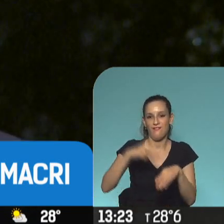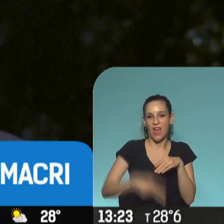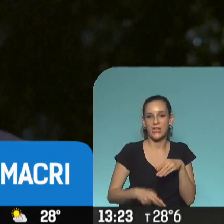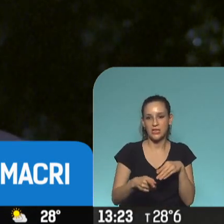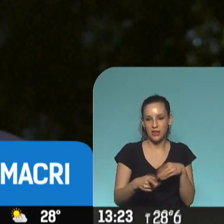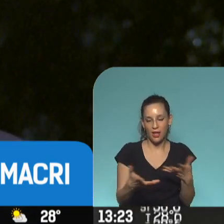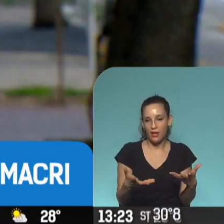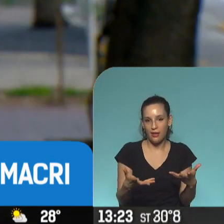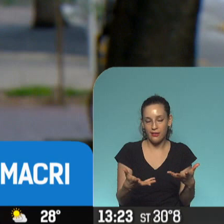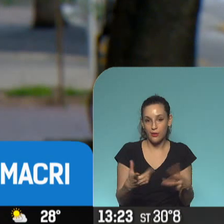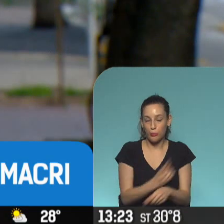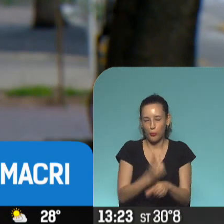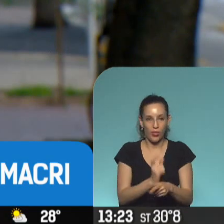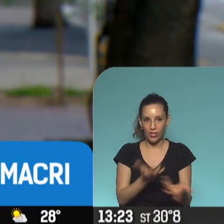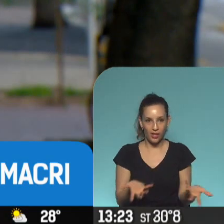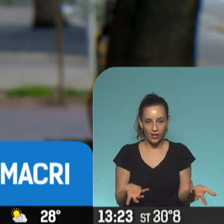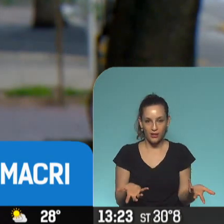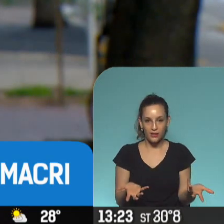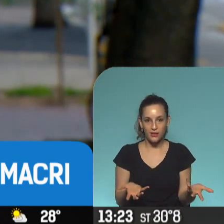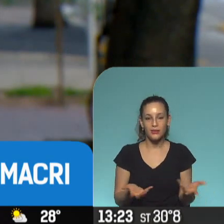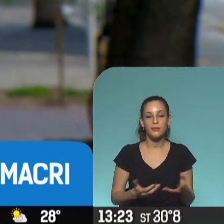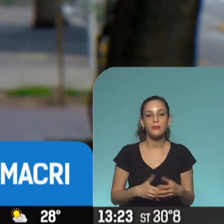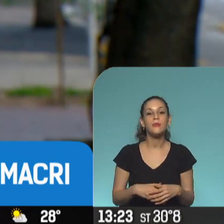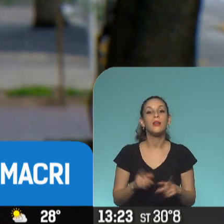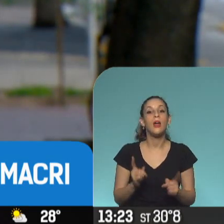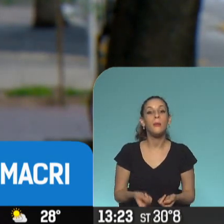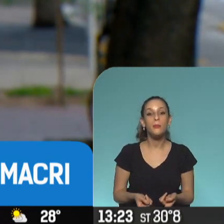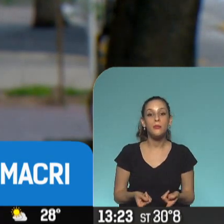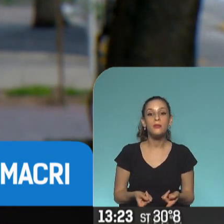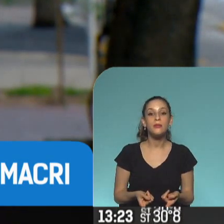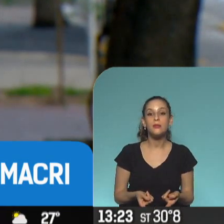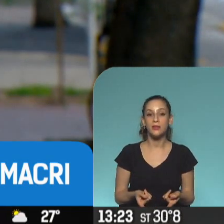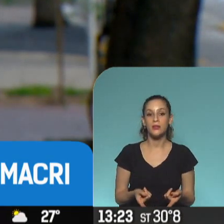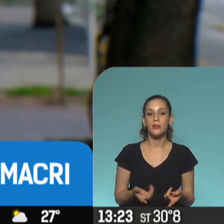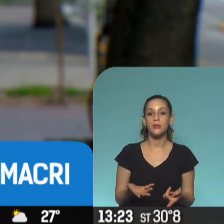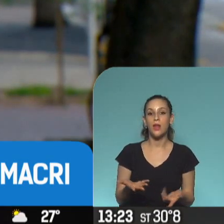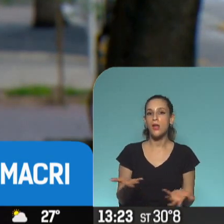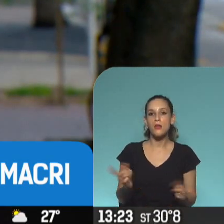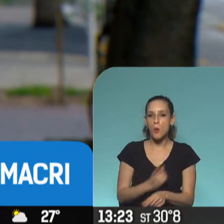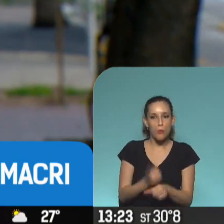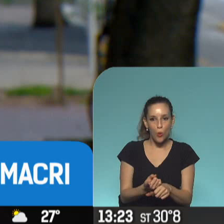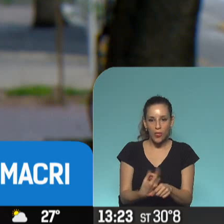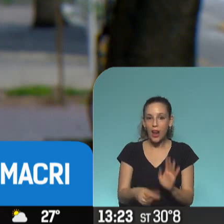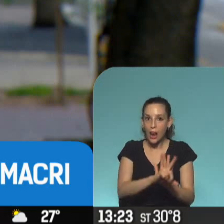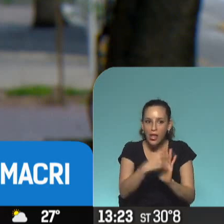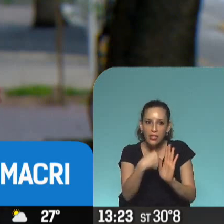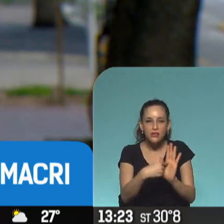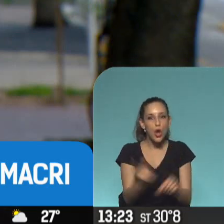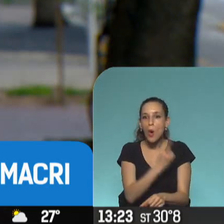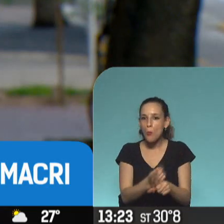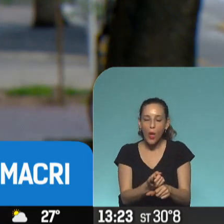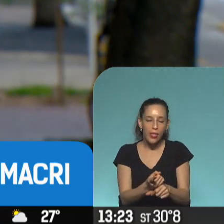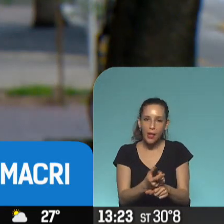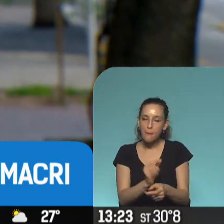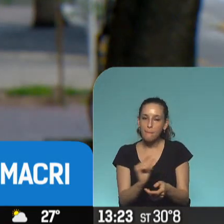claramente inafrontables y violando un estatuto que decía que el Fondo no le puede prestar a países en situación de fuga de capitales, que era el